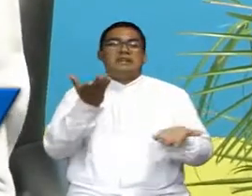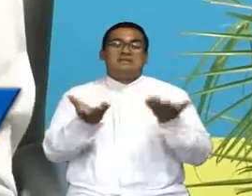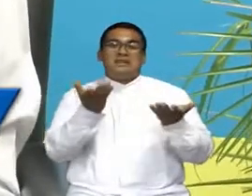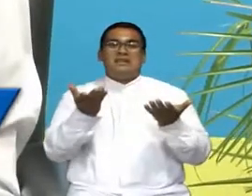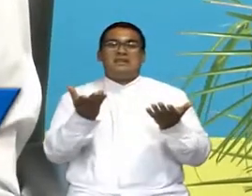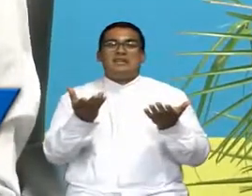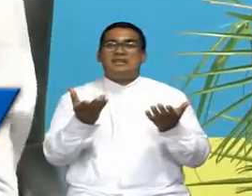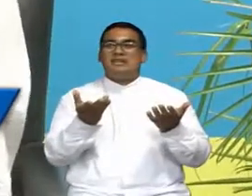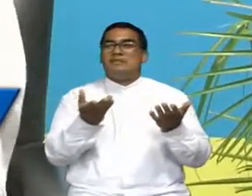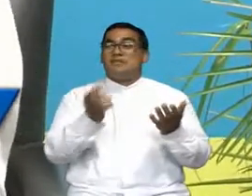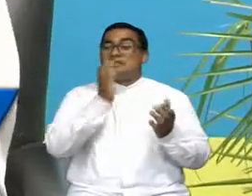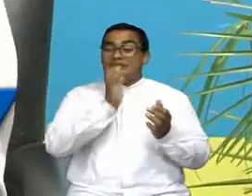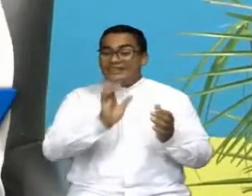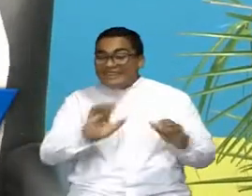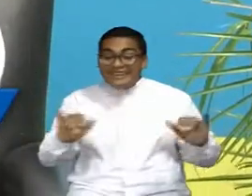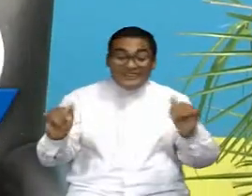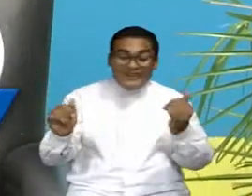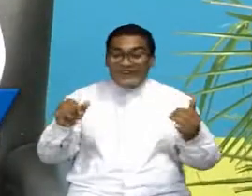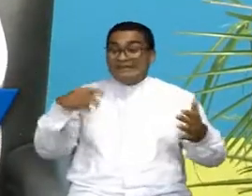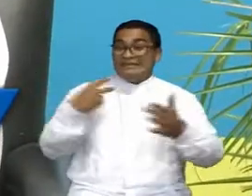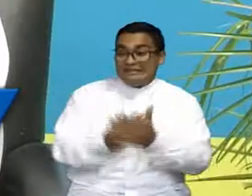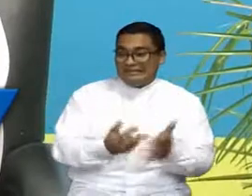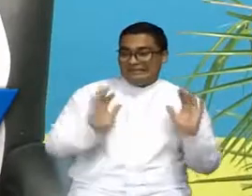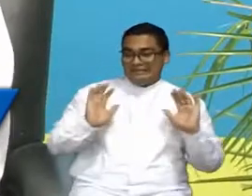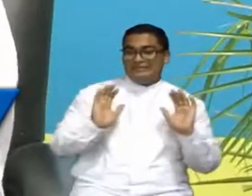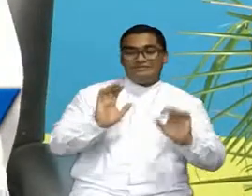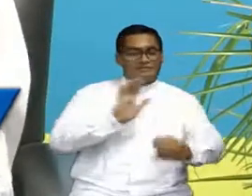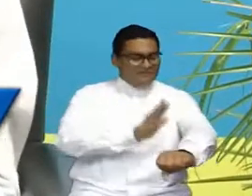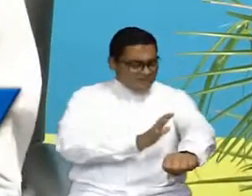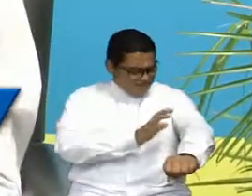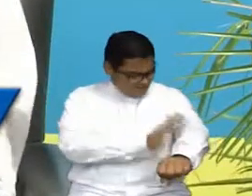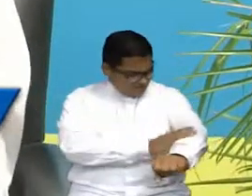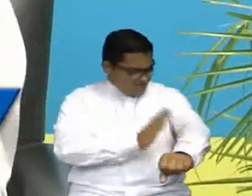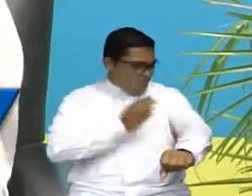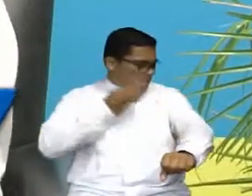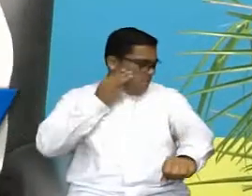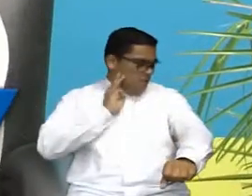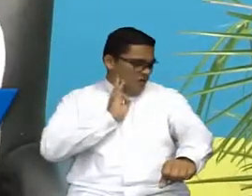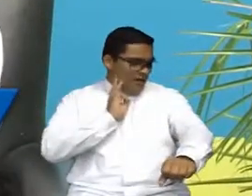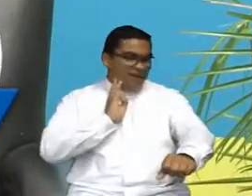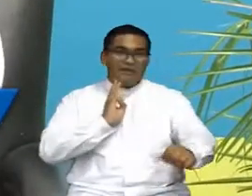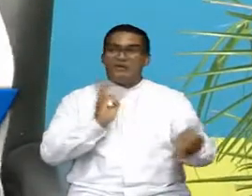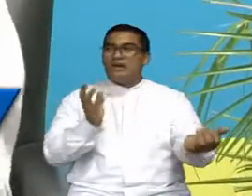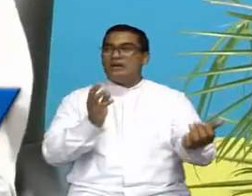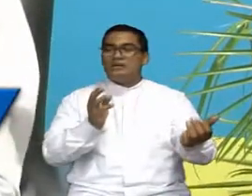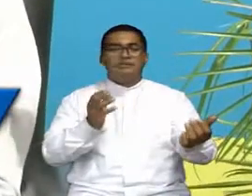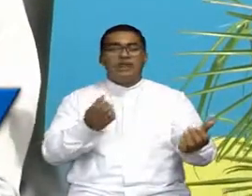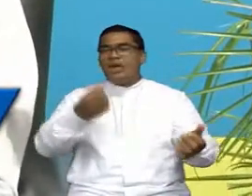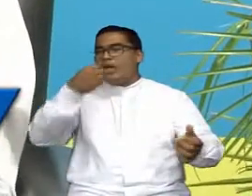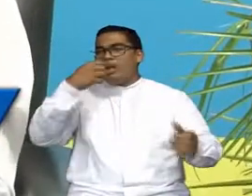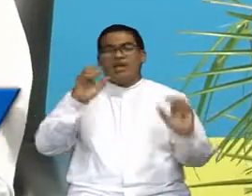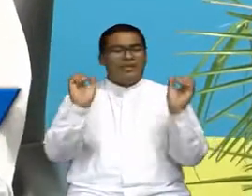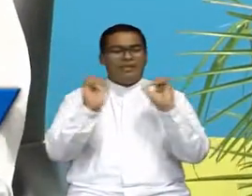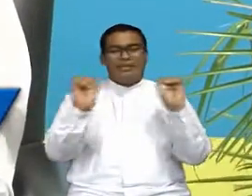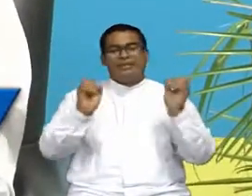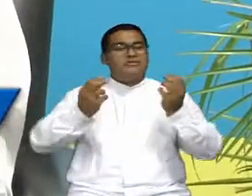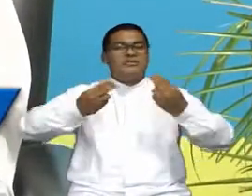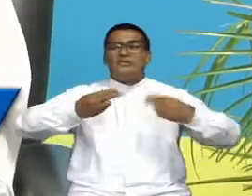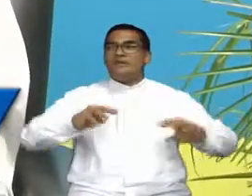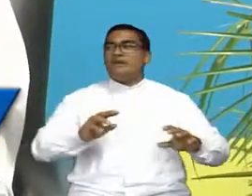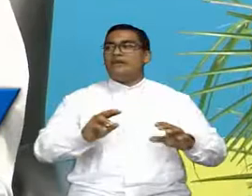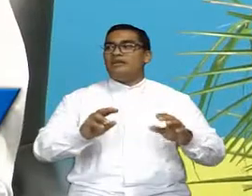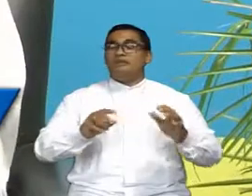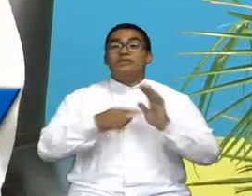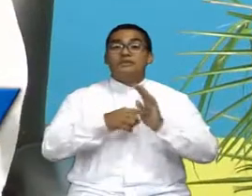golpe que se hizo el niño, que se hizo la persona, pues no requiere mayor vigilancia, porque lo que ocurre es que los pequeños